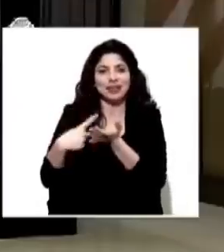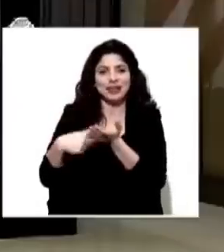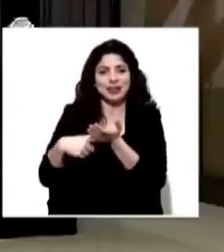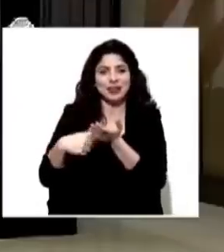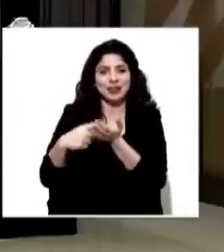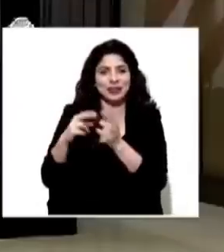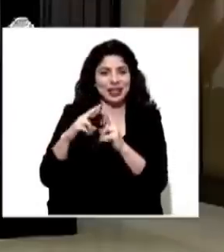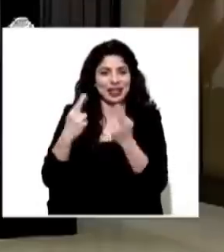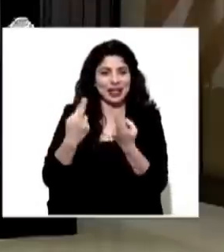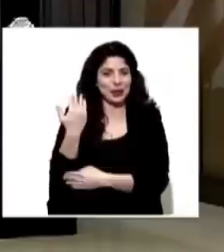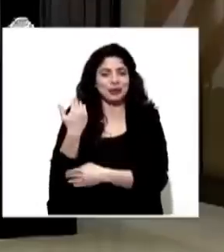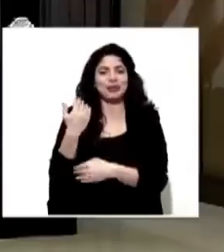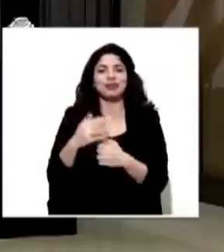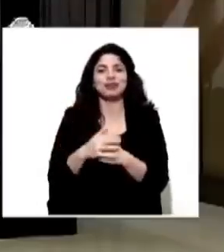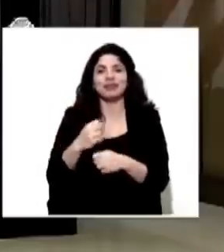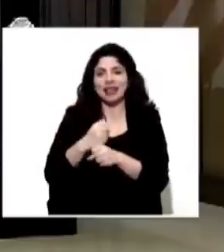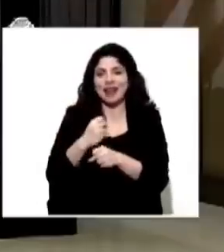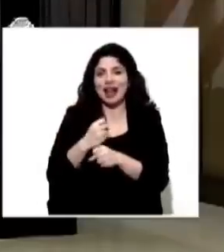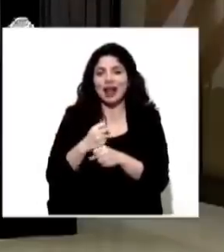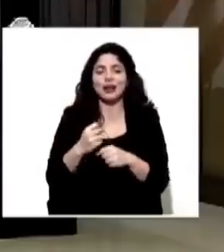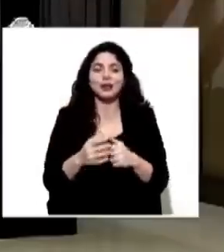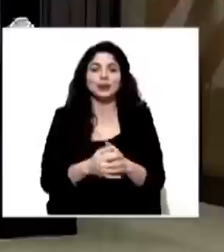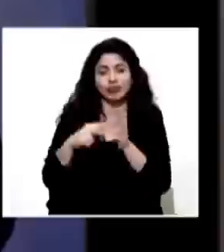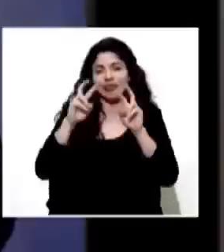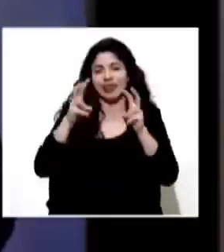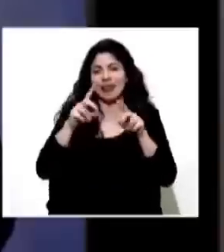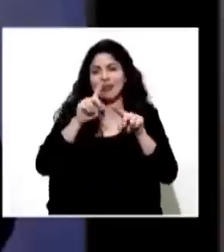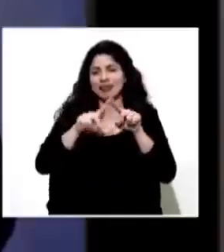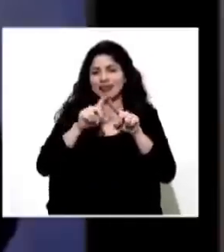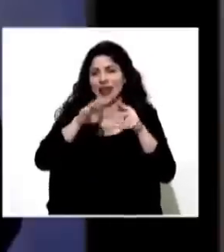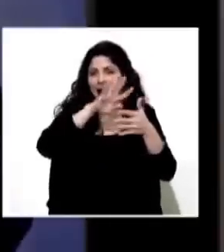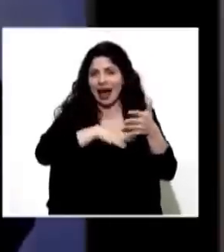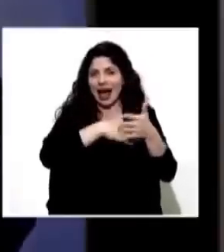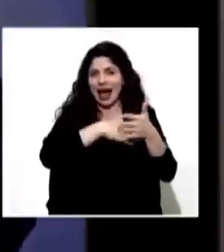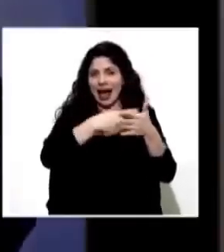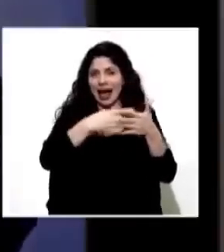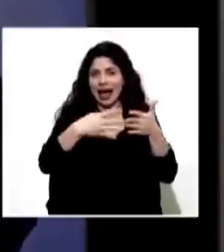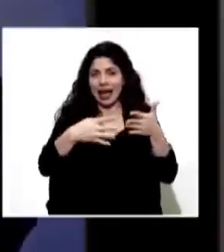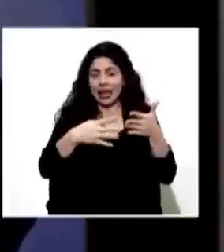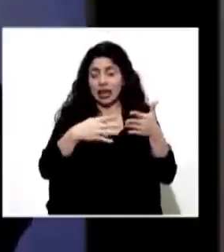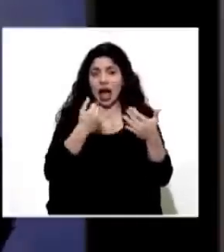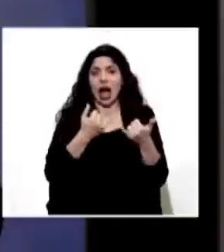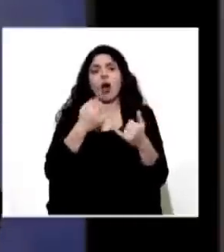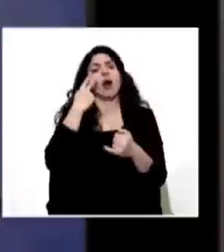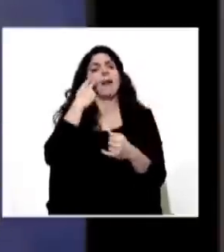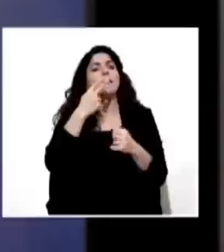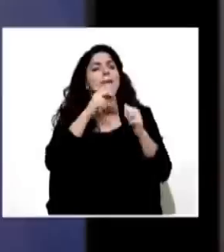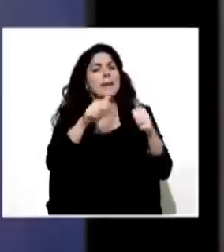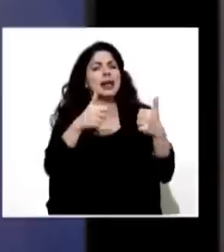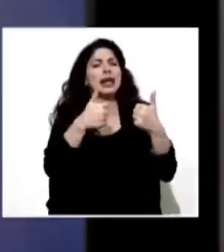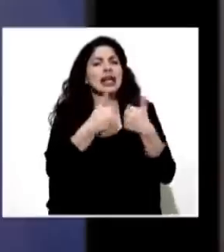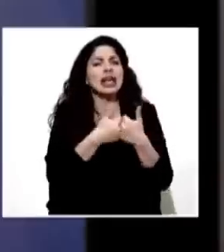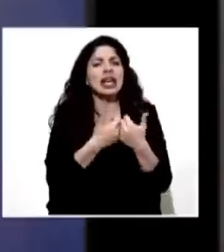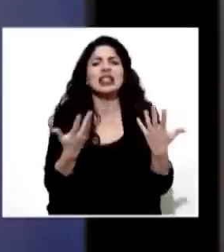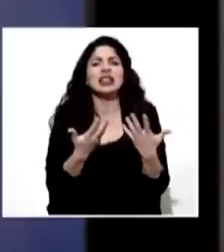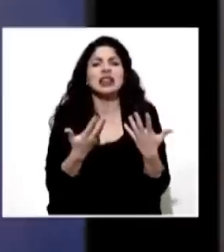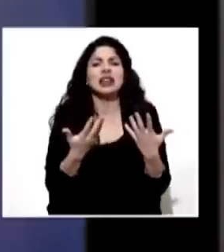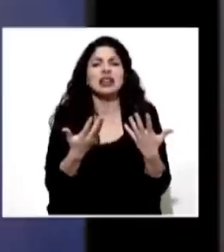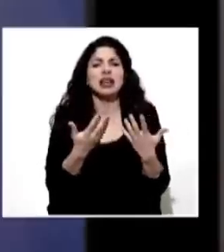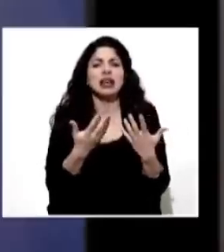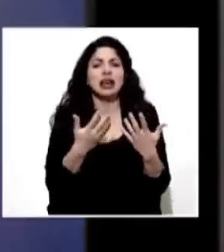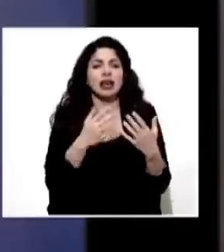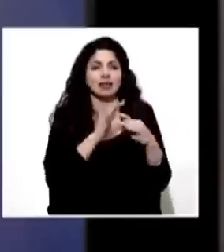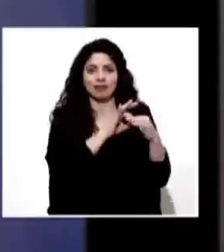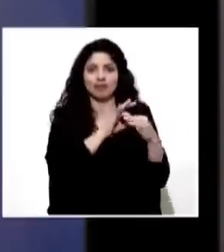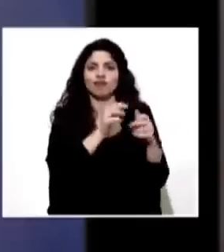personas. La discusión ha ido en temas de agenda, donde el gran reto que tenemos por delante es esta relación basada